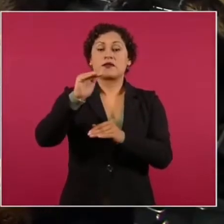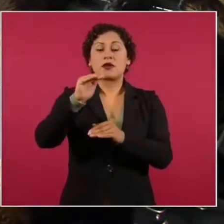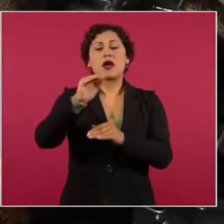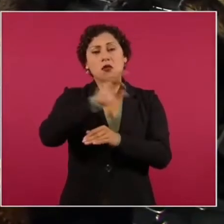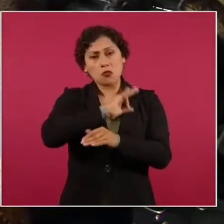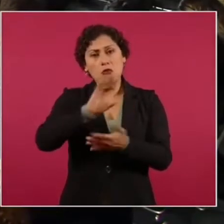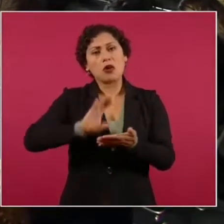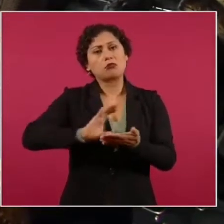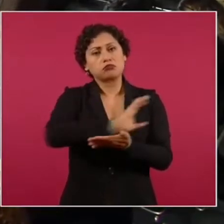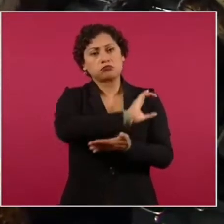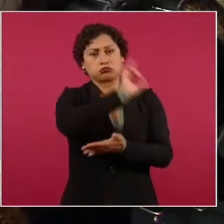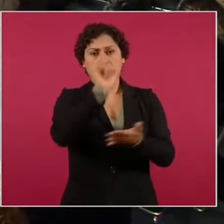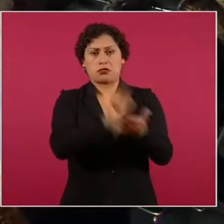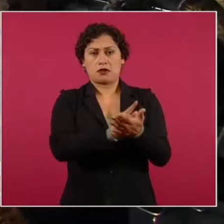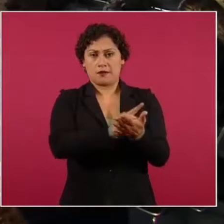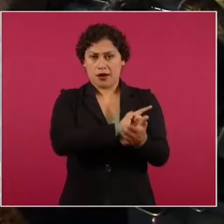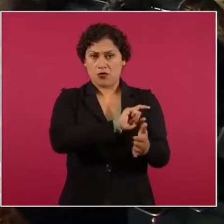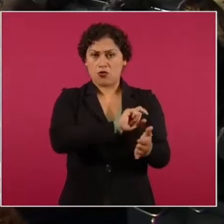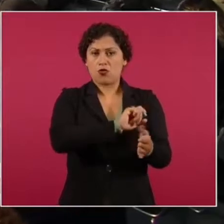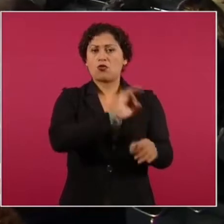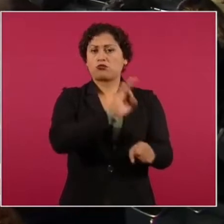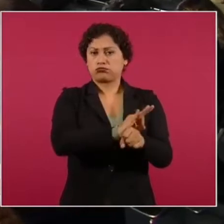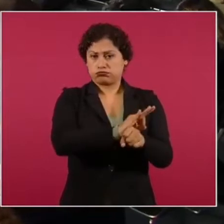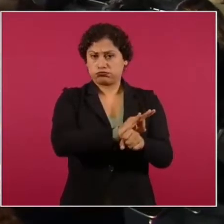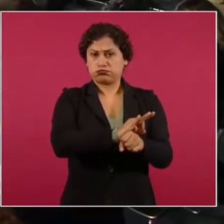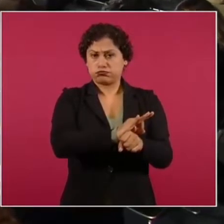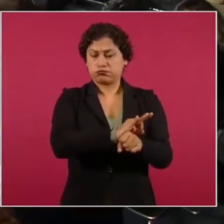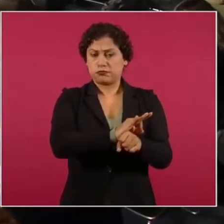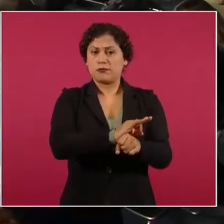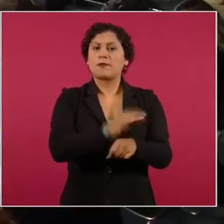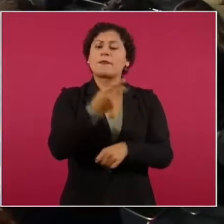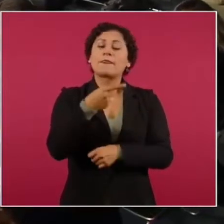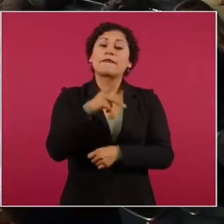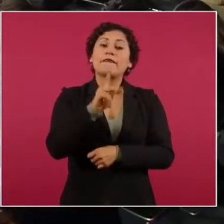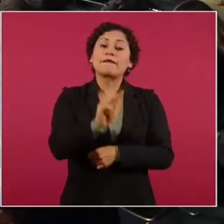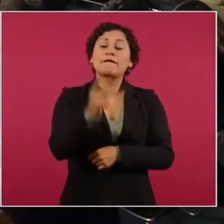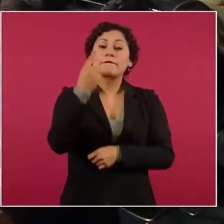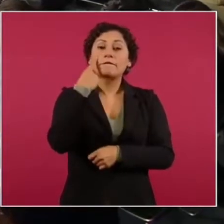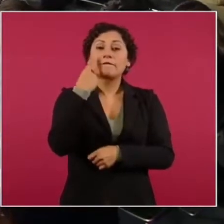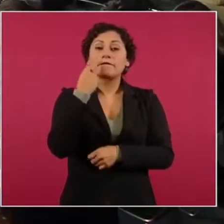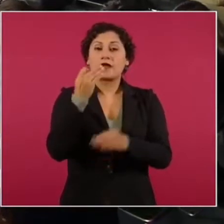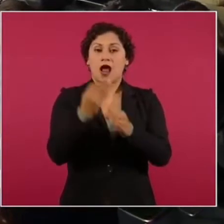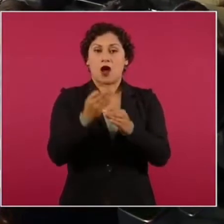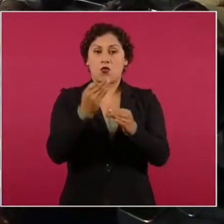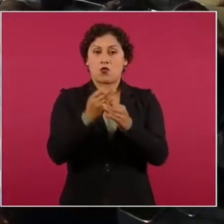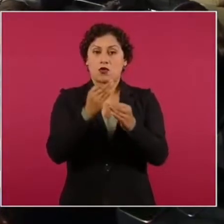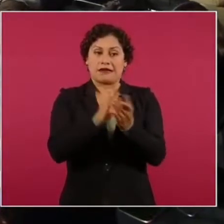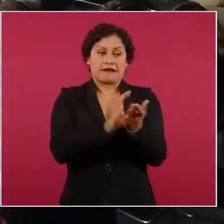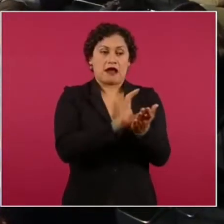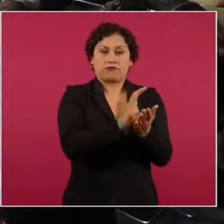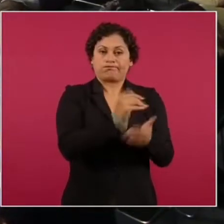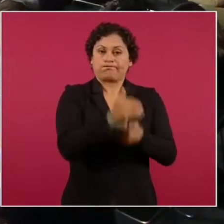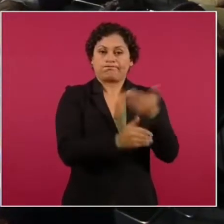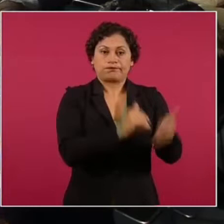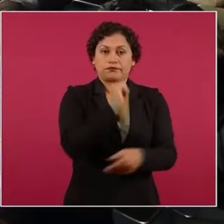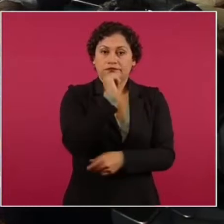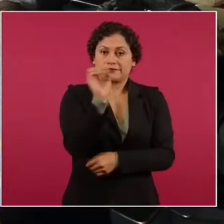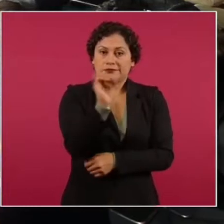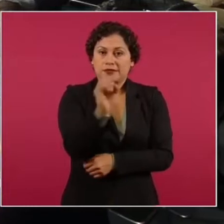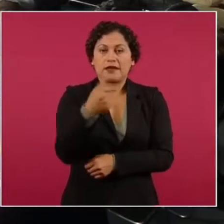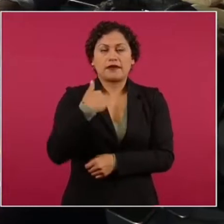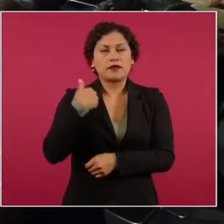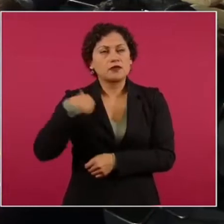corresponde justamente al derecho laboral adquirido. El asunto es que pues hasta la fecha no se ha dado ningún avance. Sé que ya está